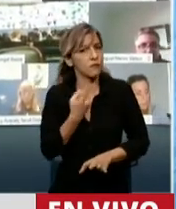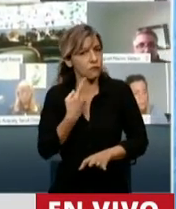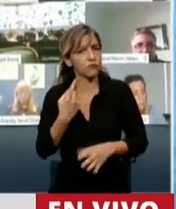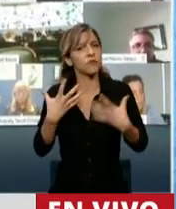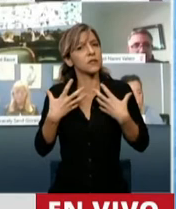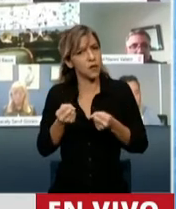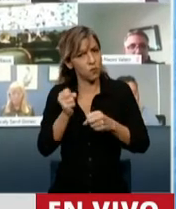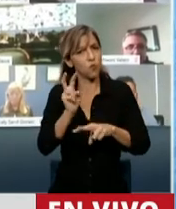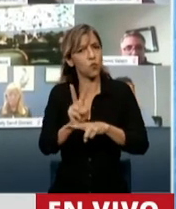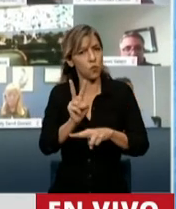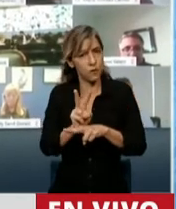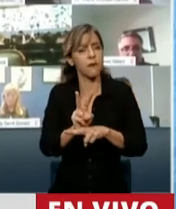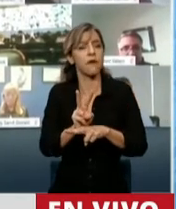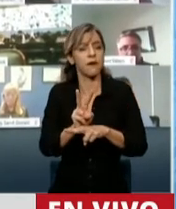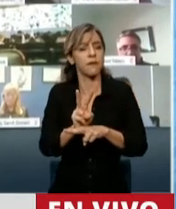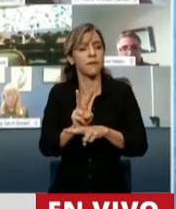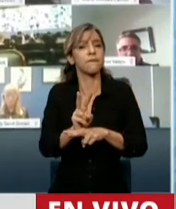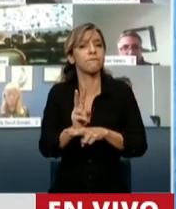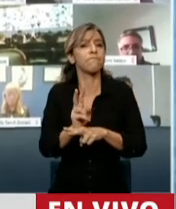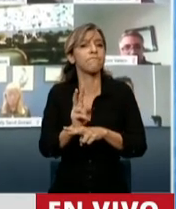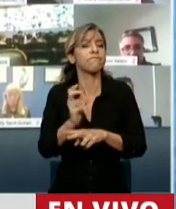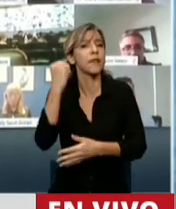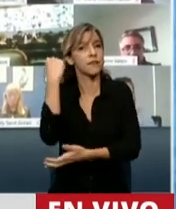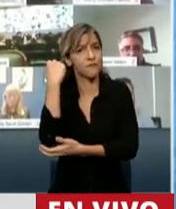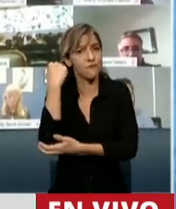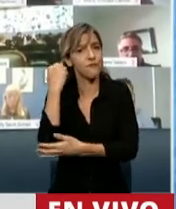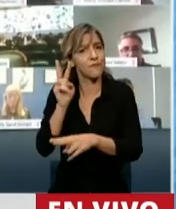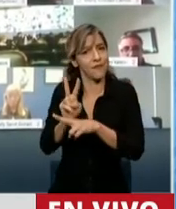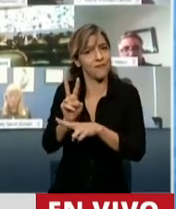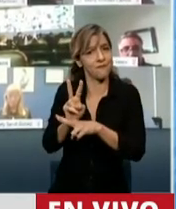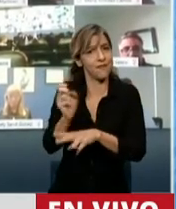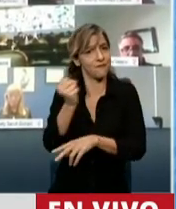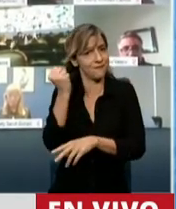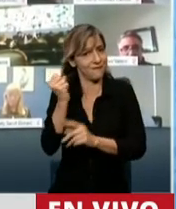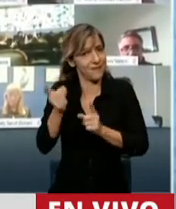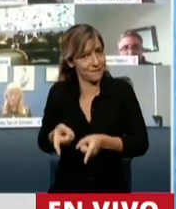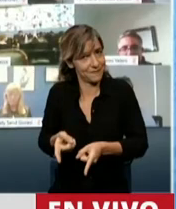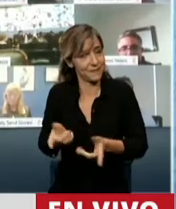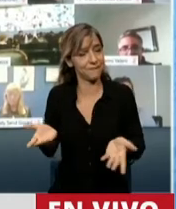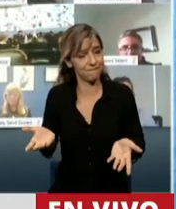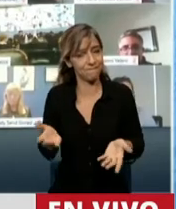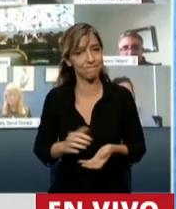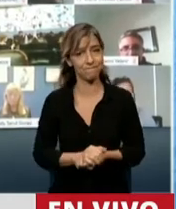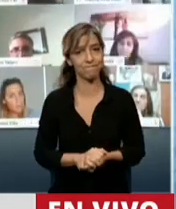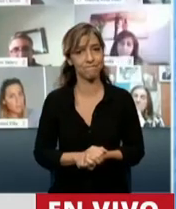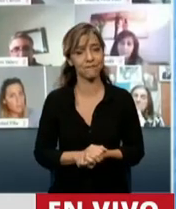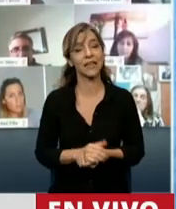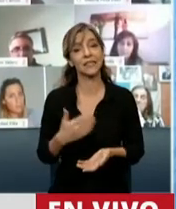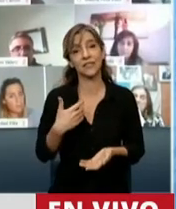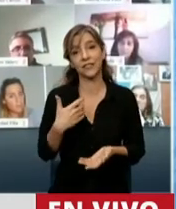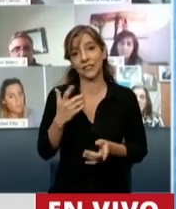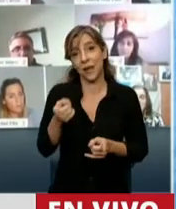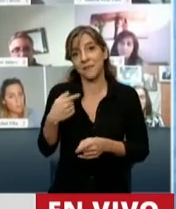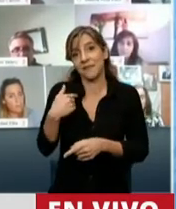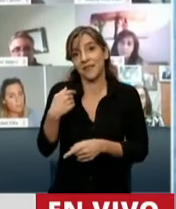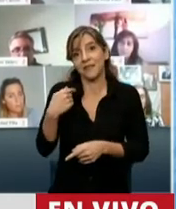la salud y la economía, y también hoy se agrega el agobiante tema de la inseguridad.